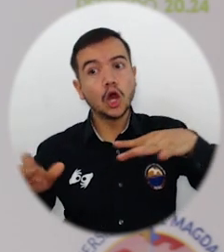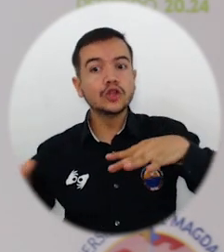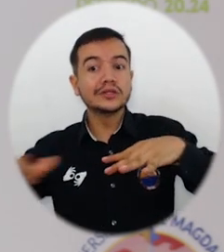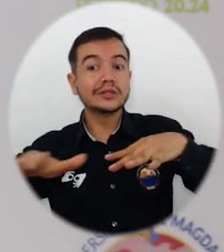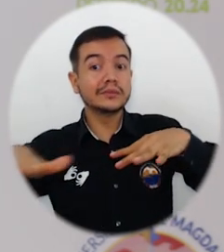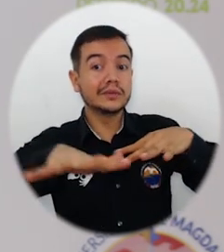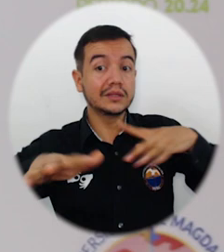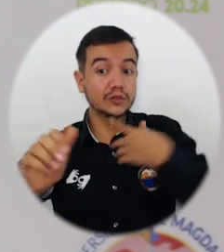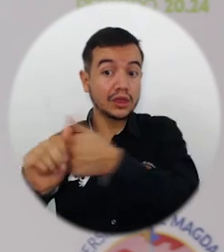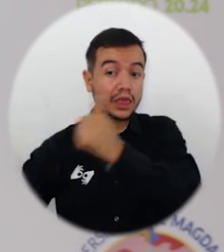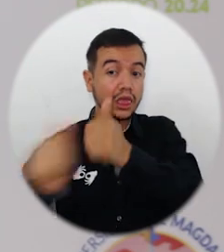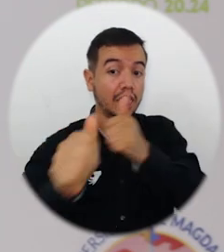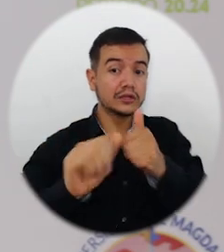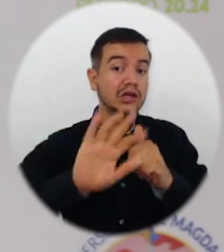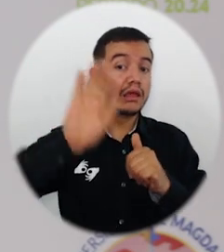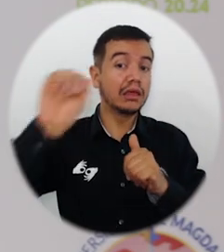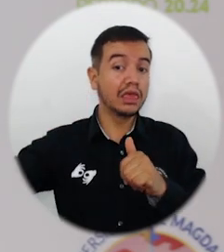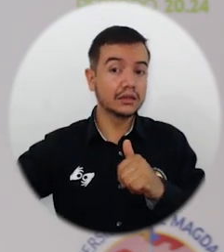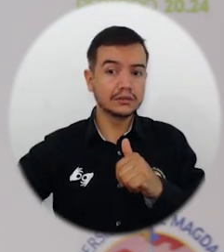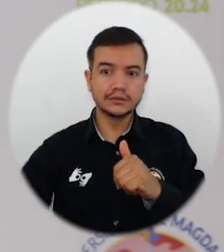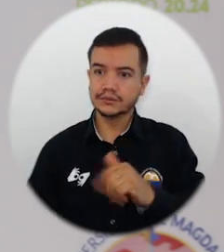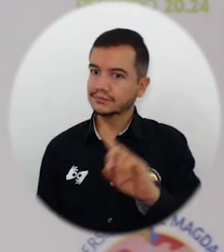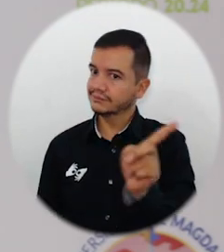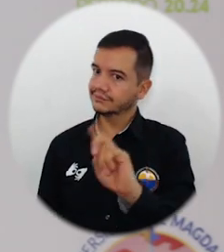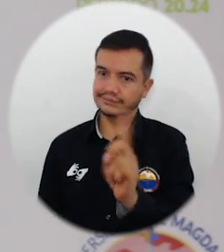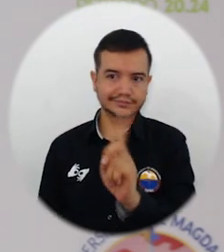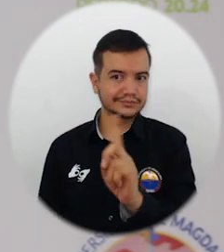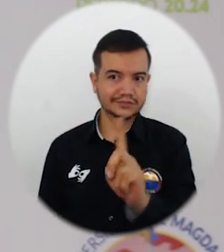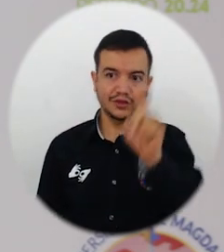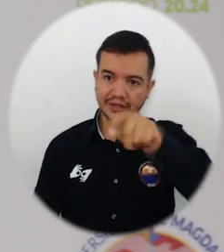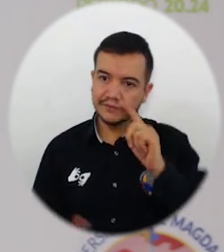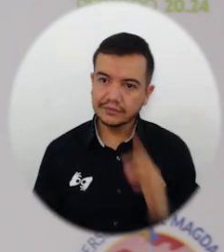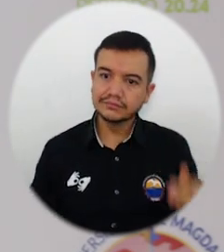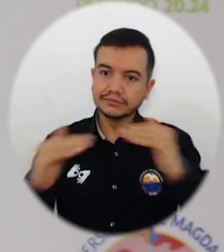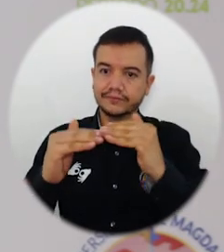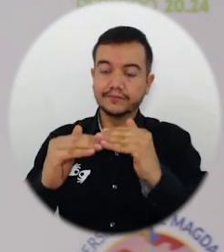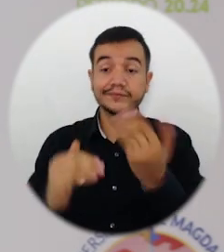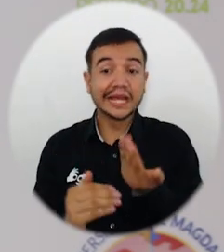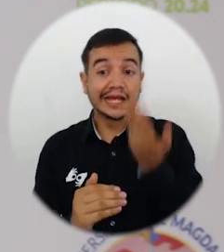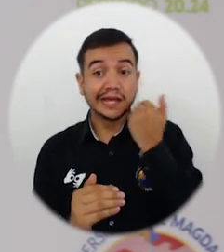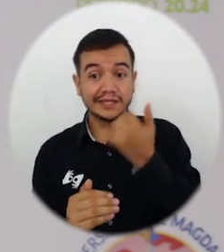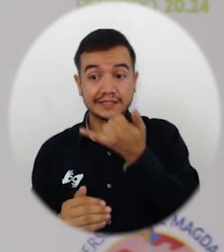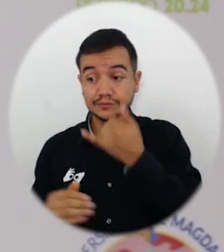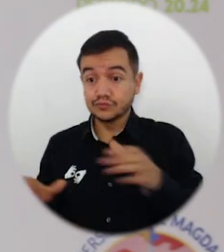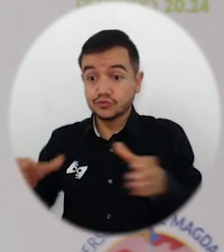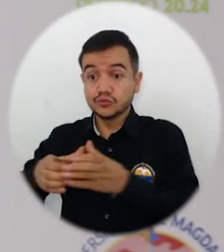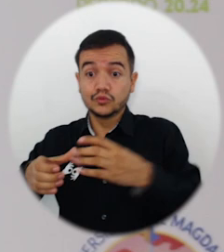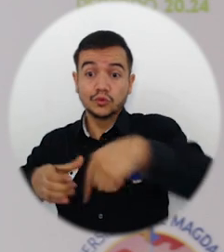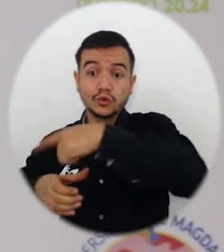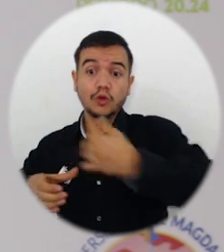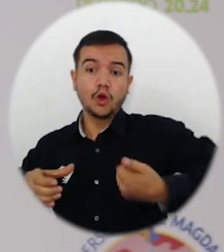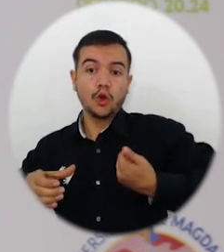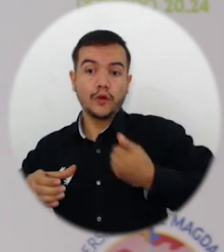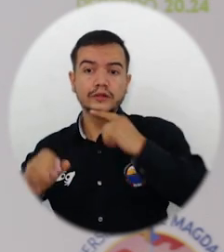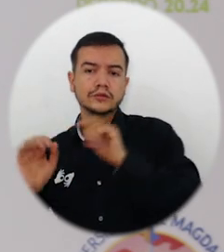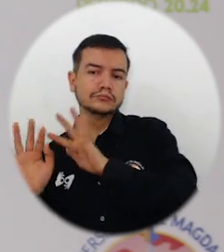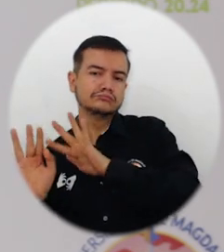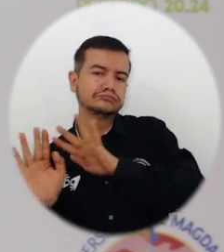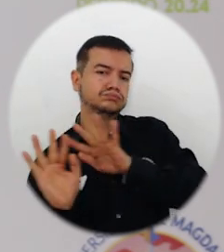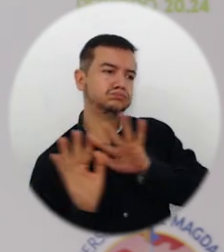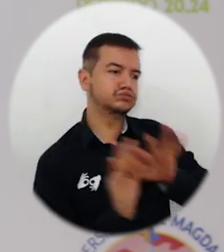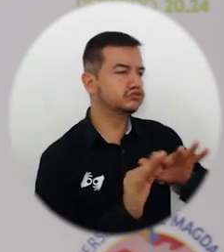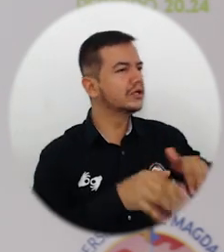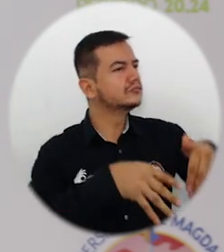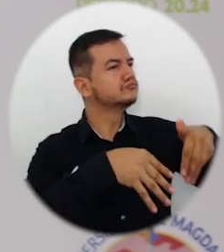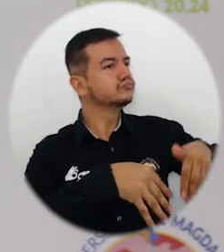la noche, nuestros jóvenes estuvieron haciendo también una manifestación pacífica a las afueras de la Quinta de San Pedro, donde se celebra una fiesta. Si hay recursos para